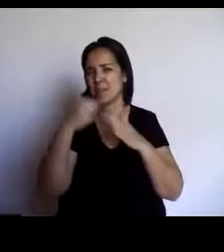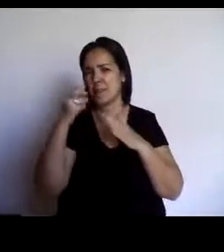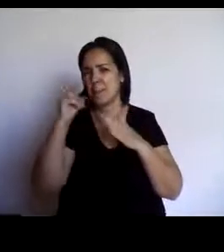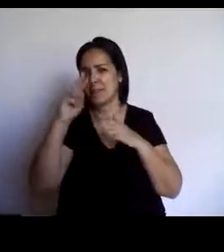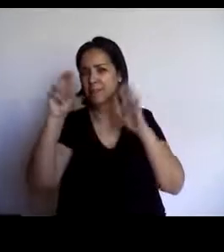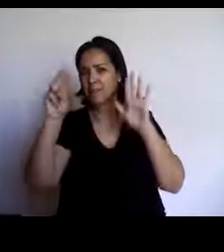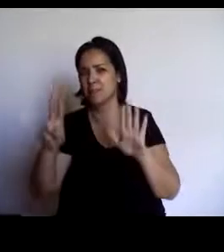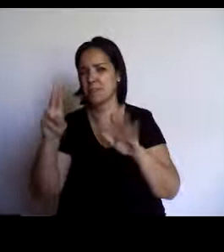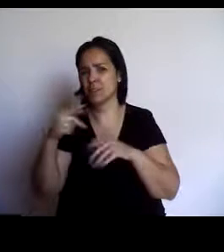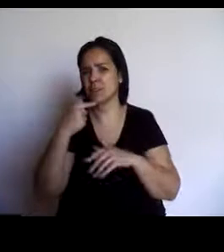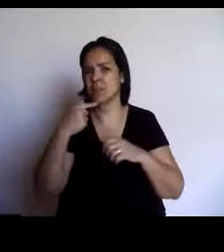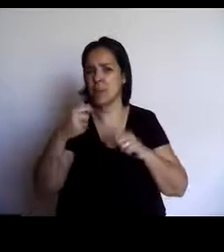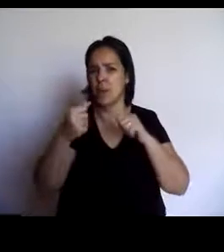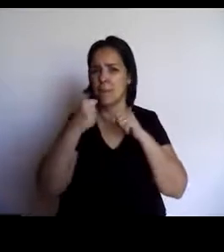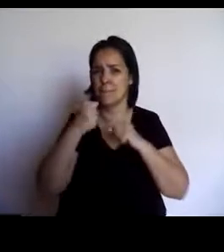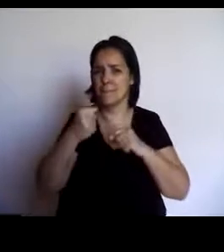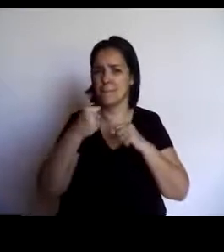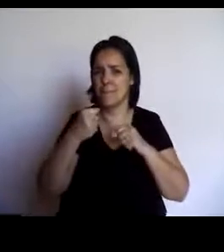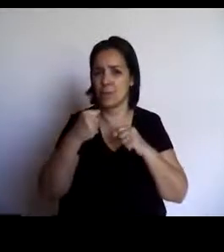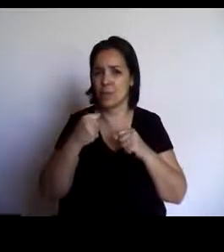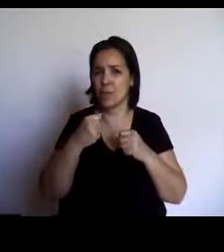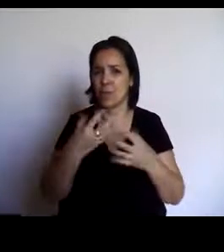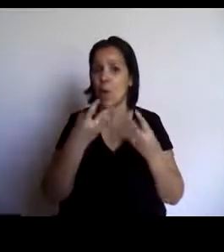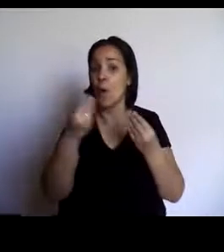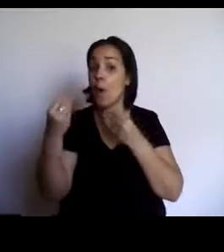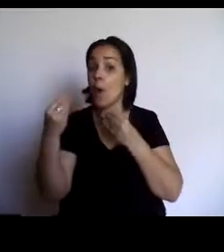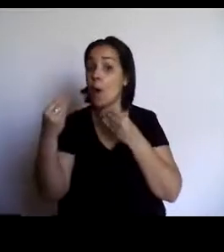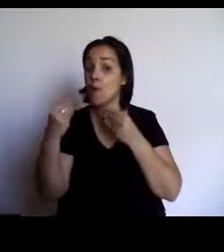una mayor participación.